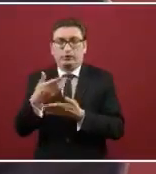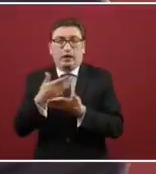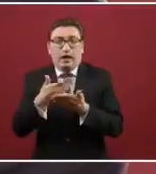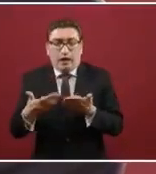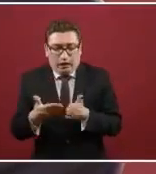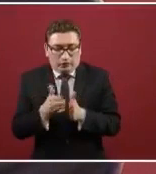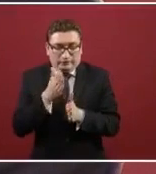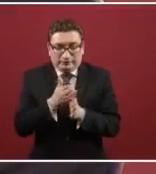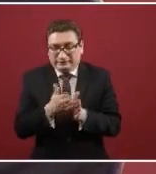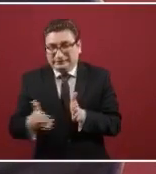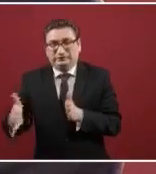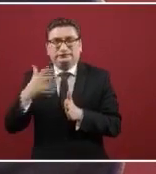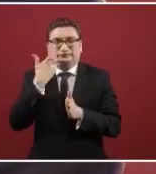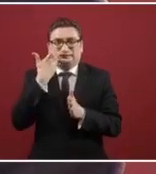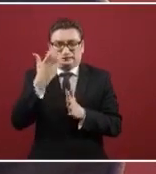el caos